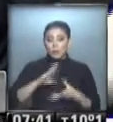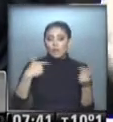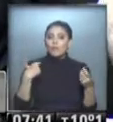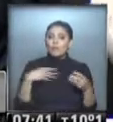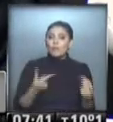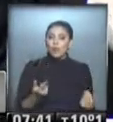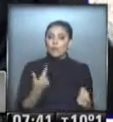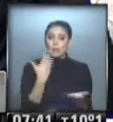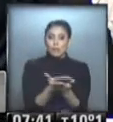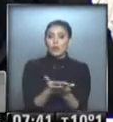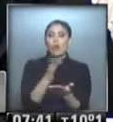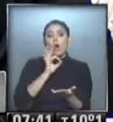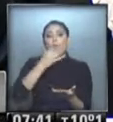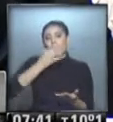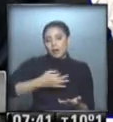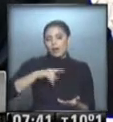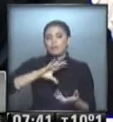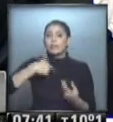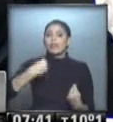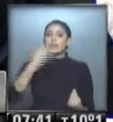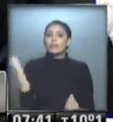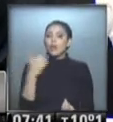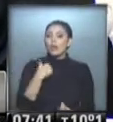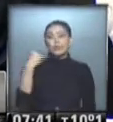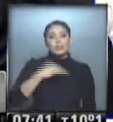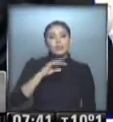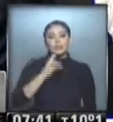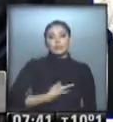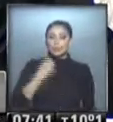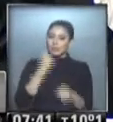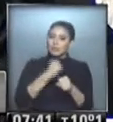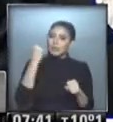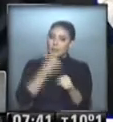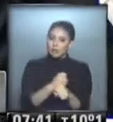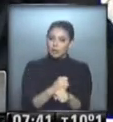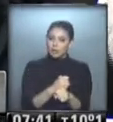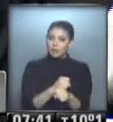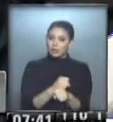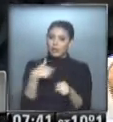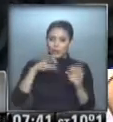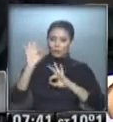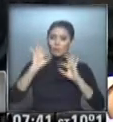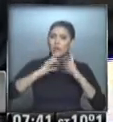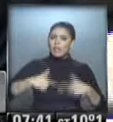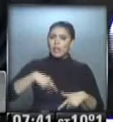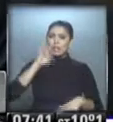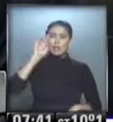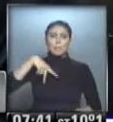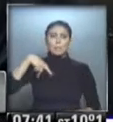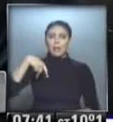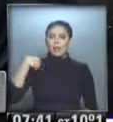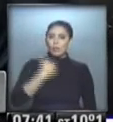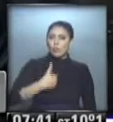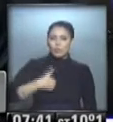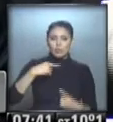o la apuesta que debemos hacer los argentinos es seguir trabajando por la continua continuidad de este proyecto que ha puesto